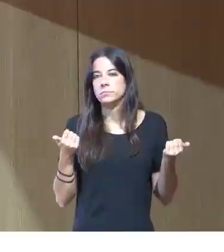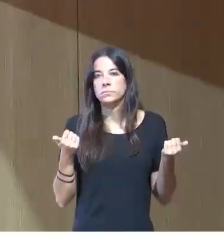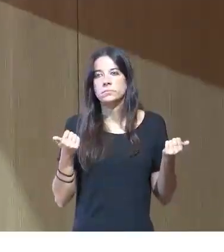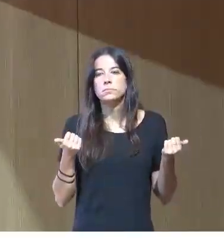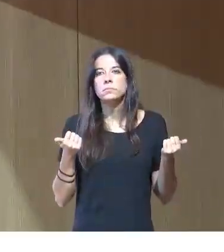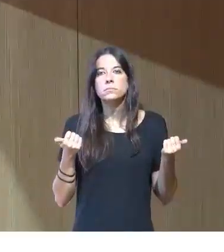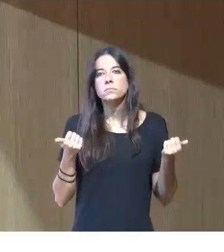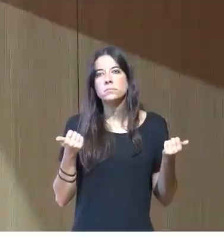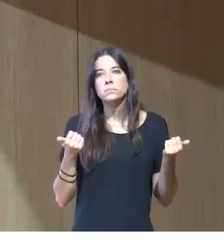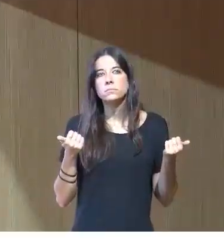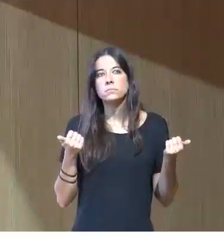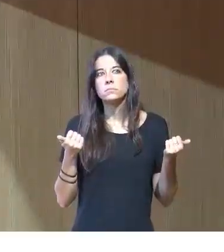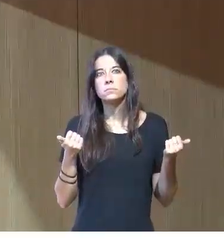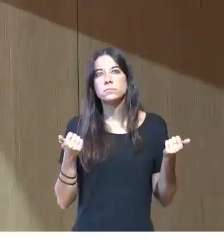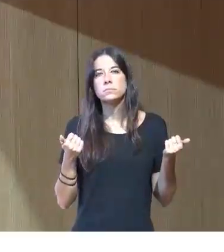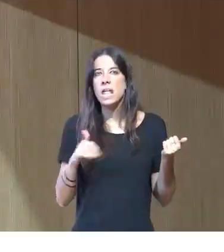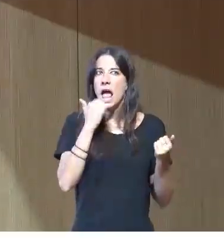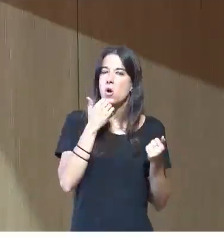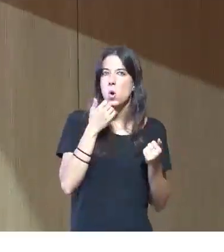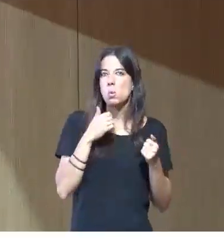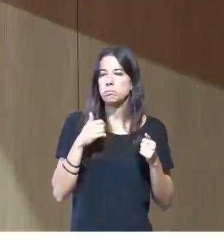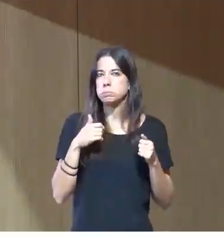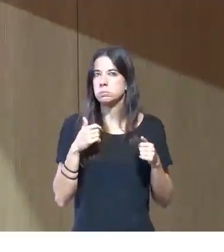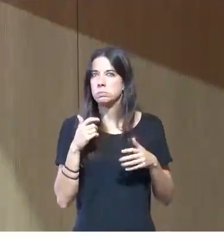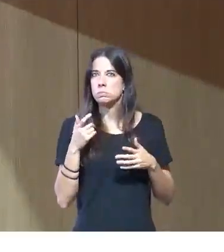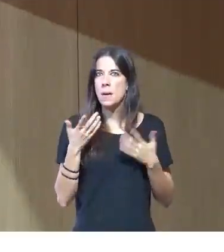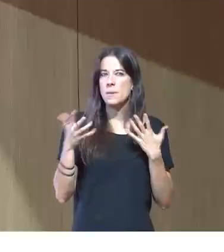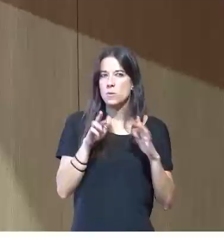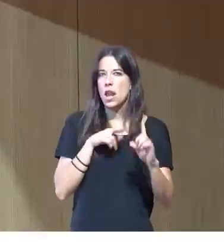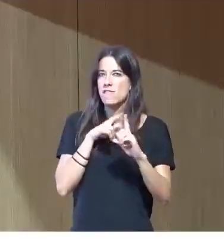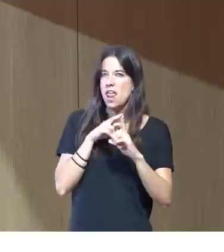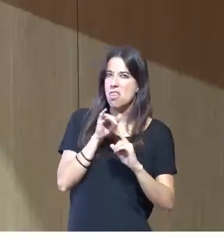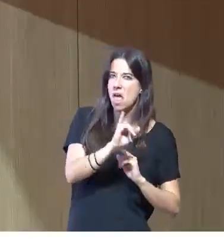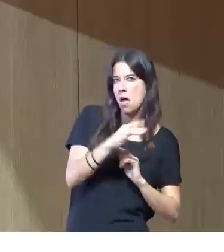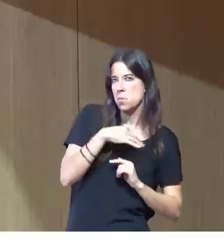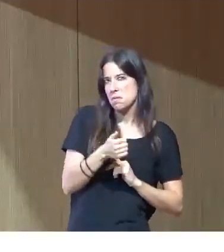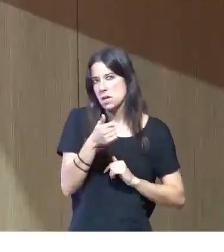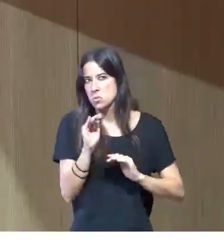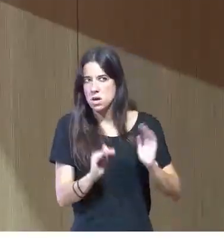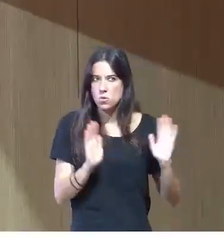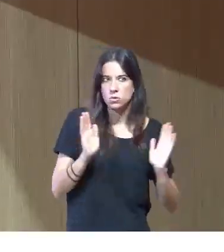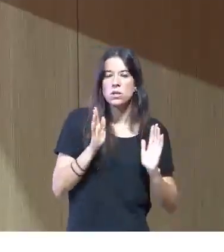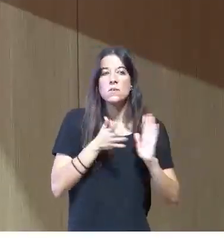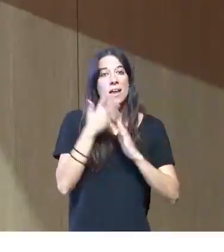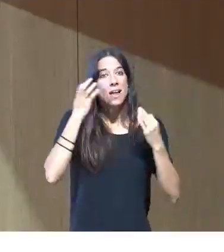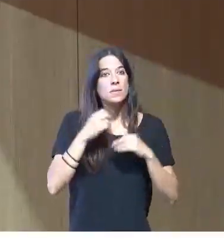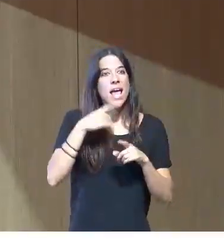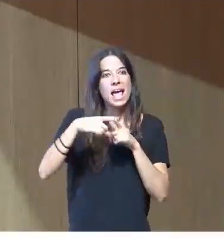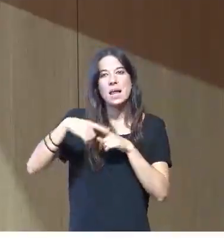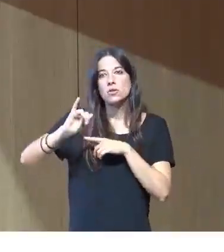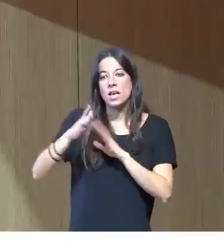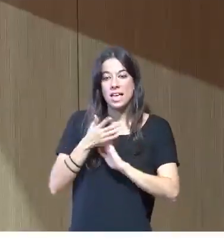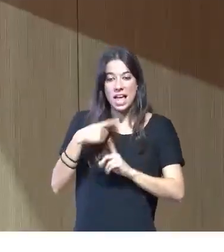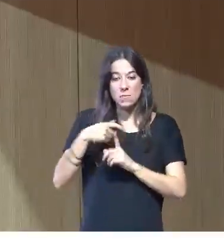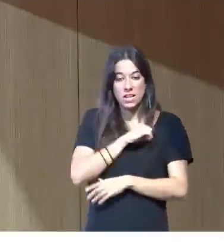un aspecto más o menos racializado Hay un montón de elementos que en lo individual puede afectar